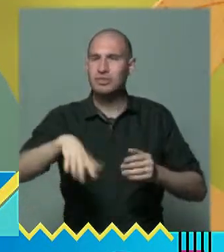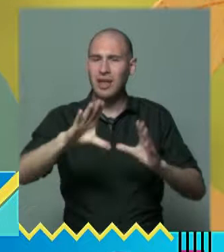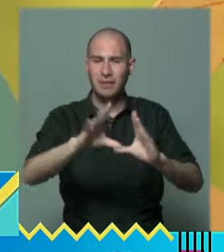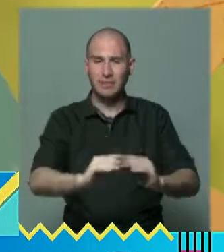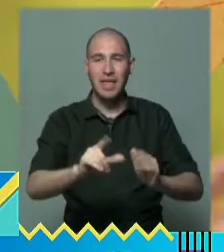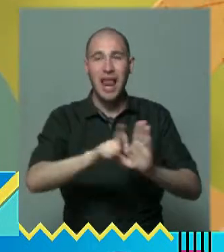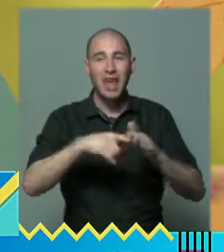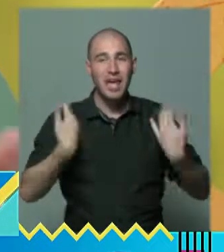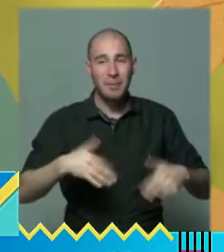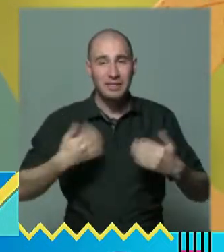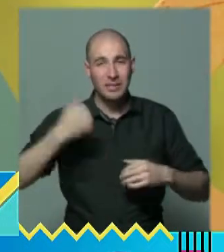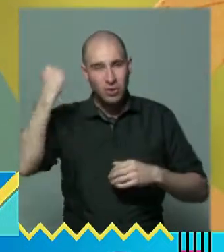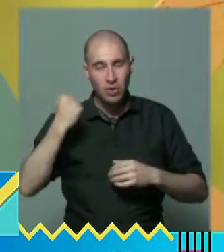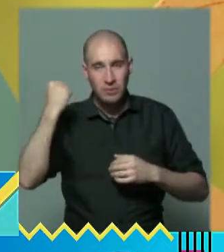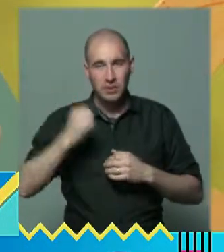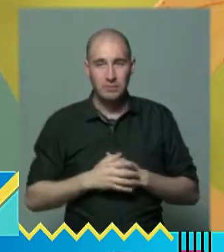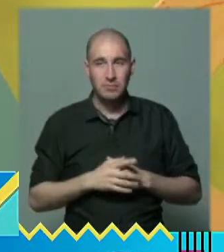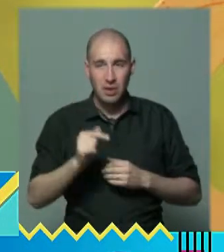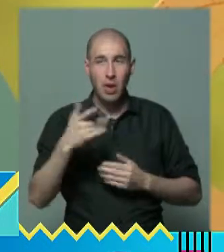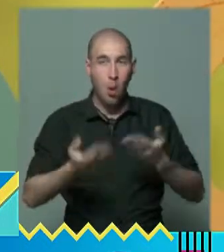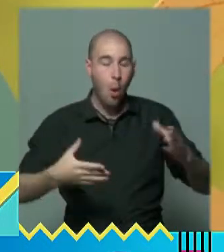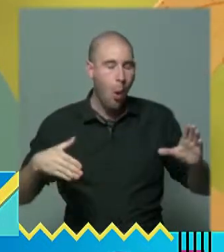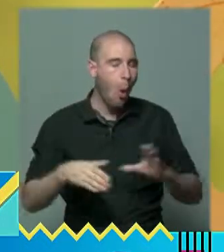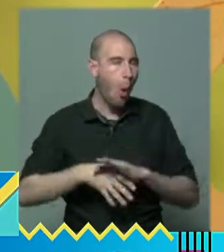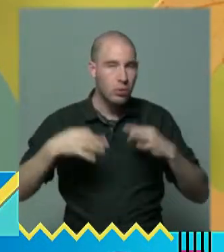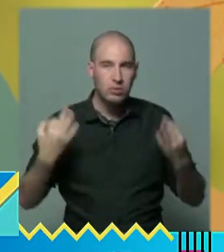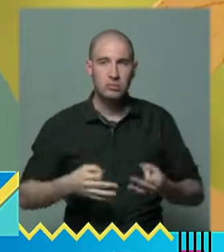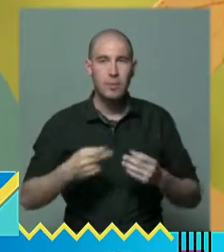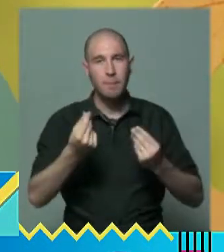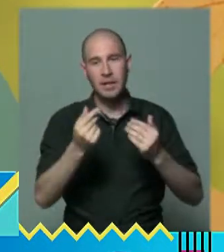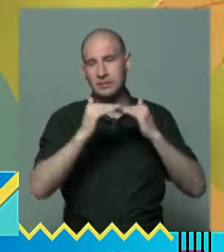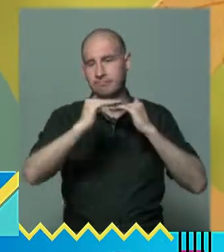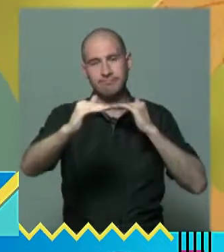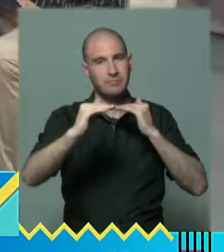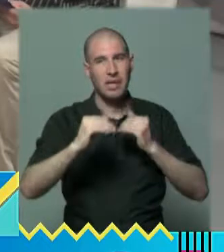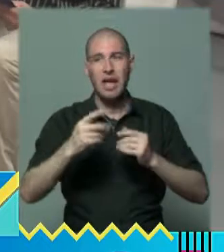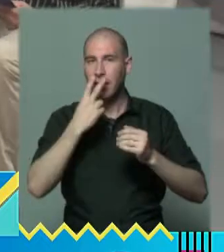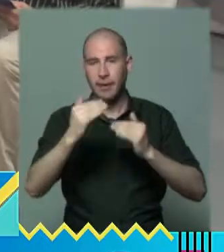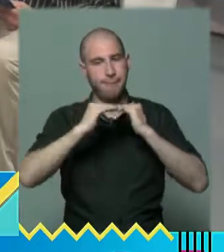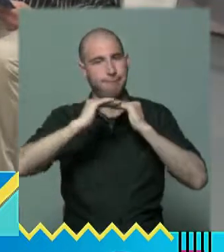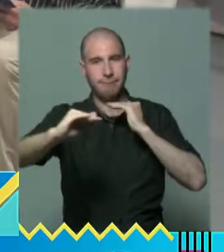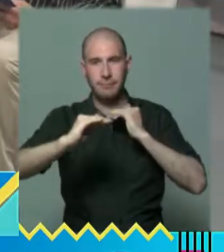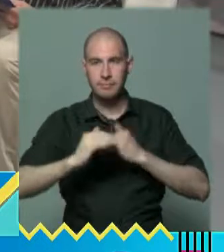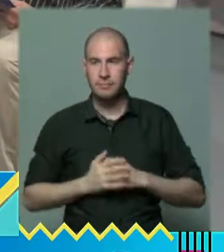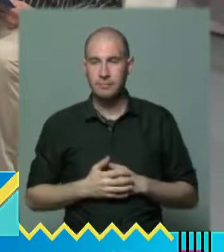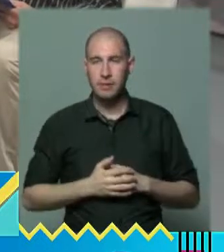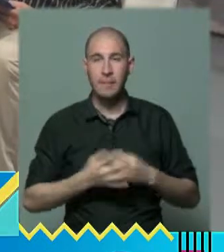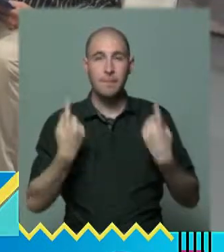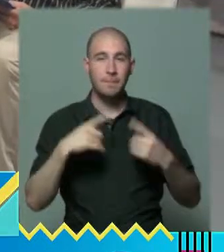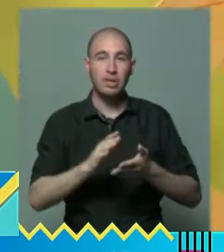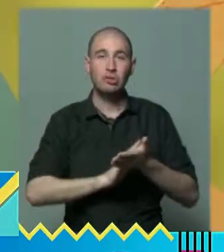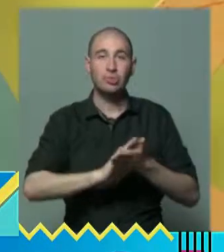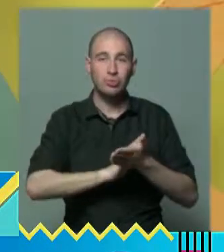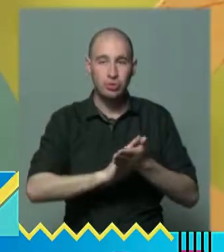con lo cual la ley de emergencia económica probablemente fue justo, que dijeran congelemos tarifa, congelemos energía, pero era una